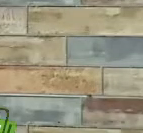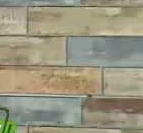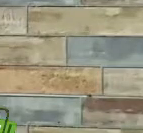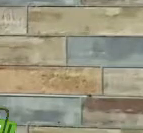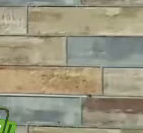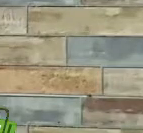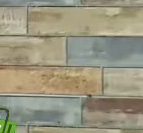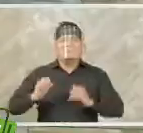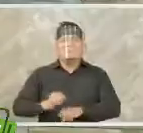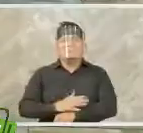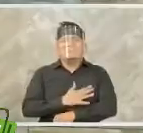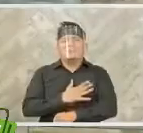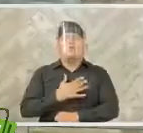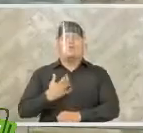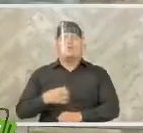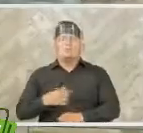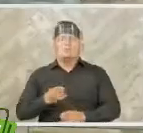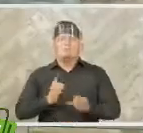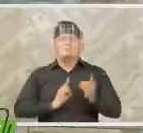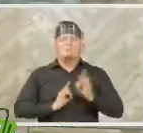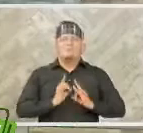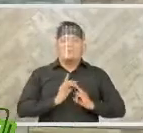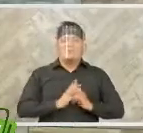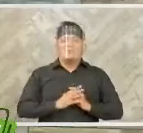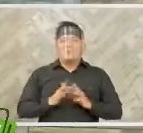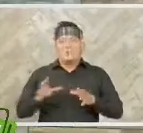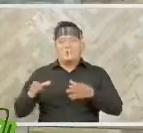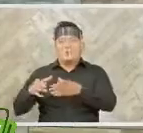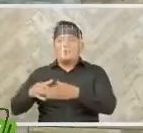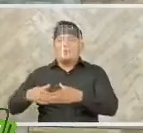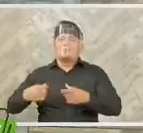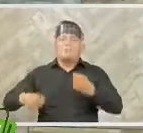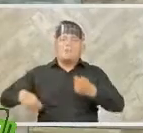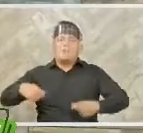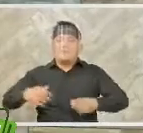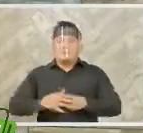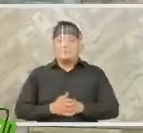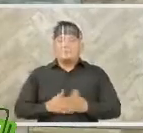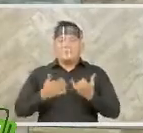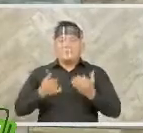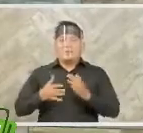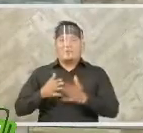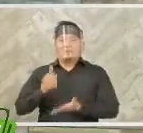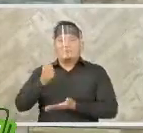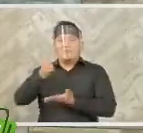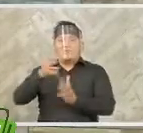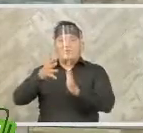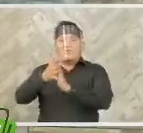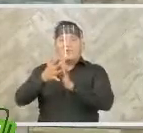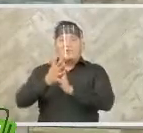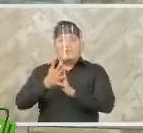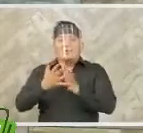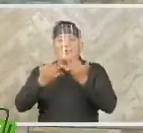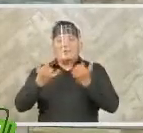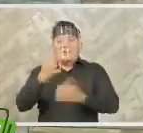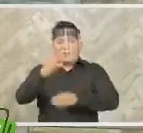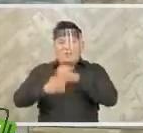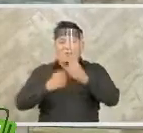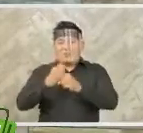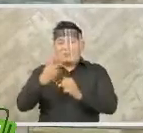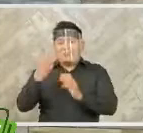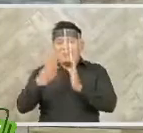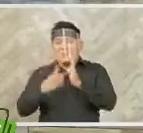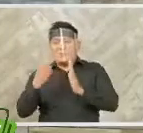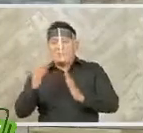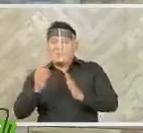Tarazona y todo su equipo. Continuamos en la rendición de cuentas 2020, diciendo y haciendo un espacio para que usted conozca